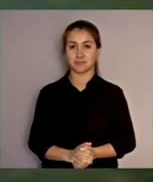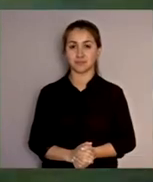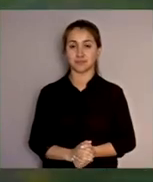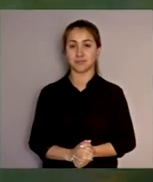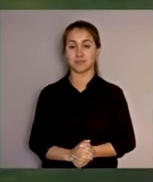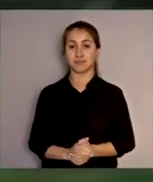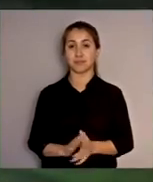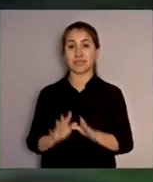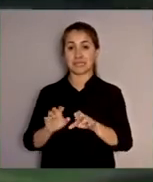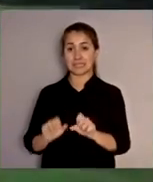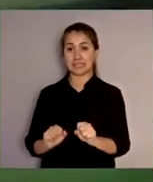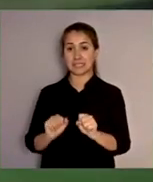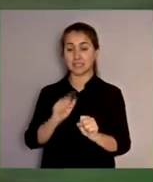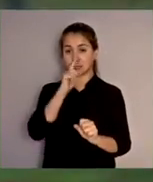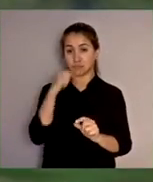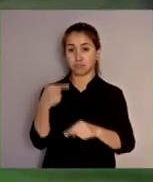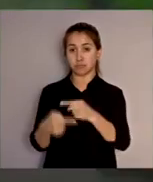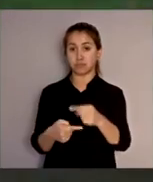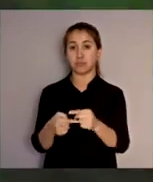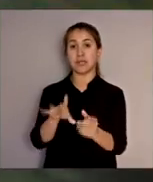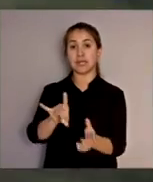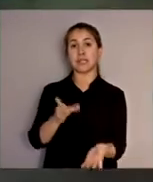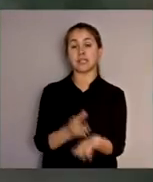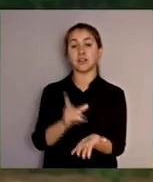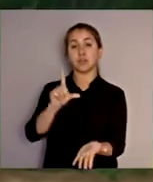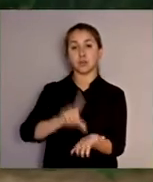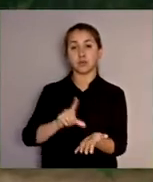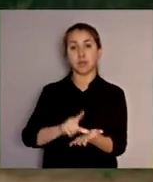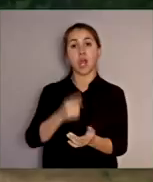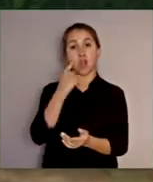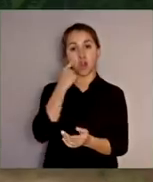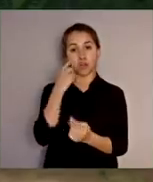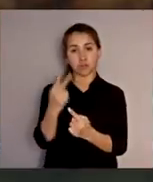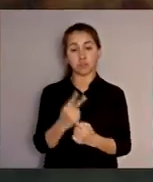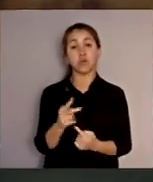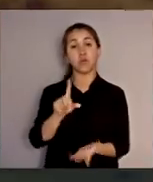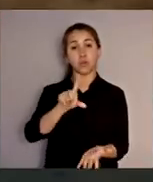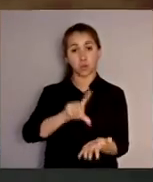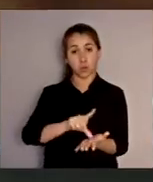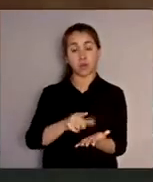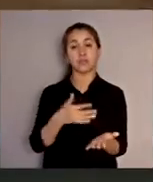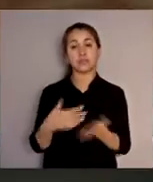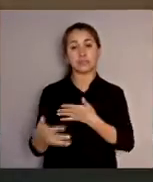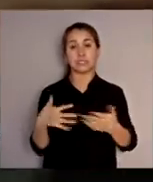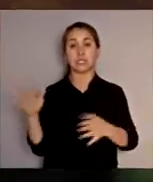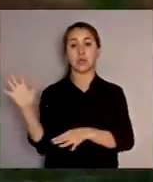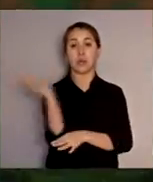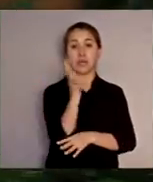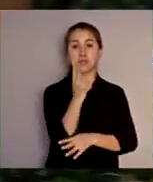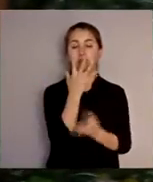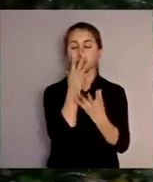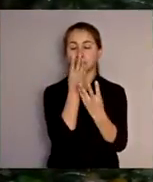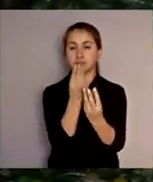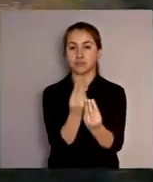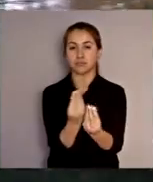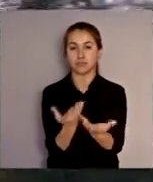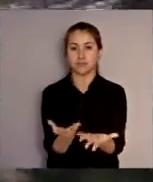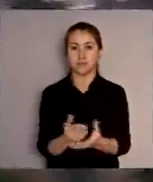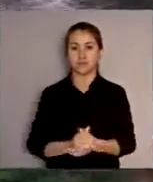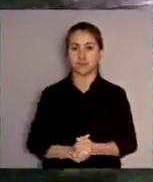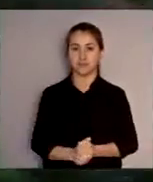La Reserva Huilo Huilo es el lugar elegido por este empresario para conocernos. Un lugar donde la naturaleza cautiva.